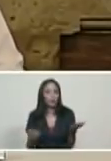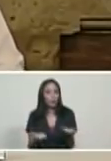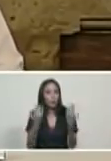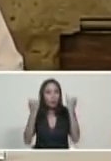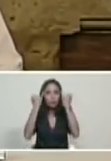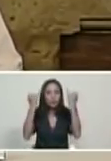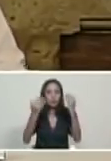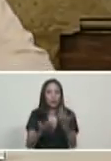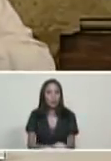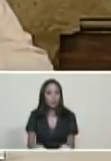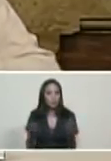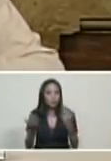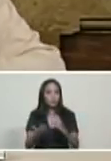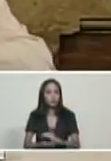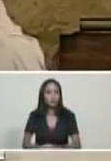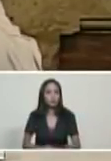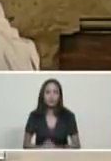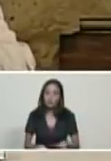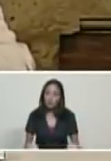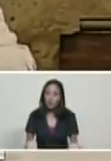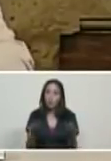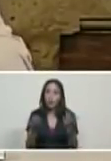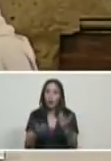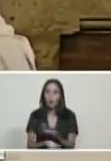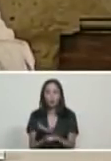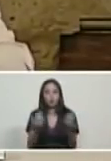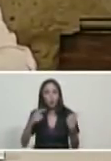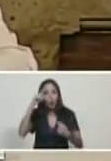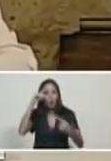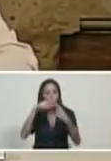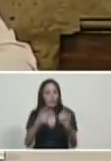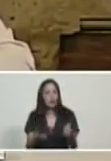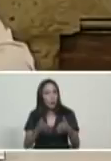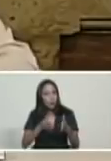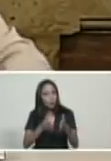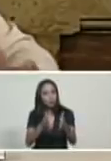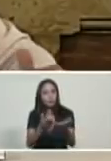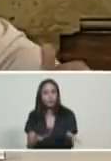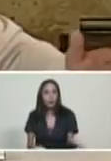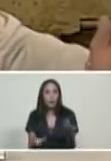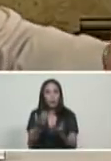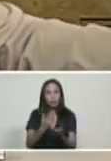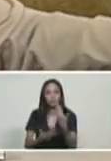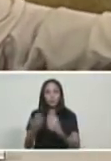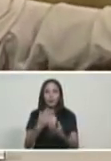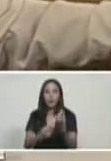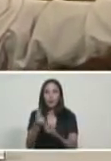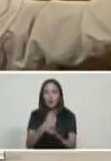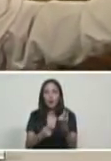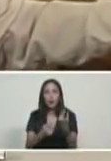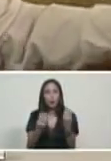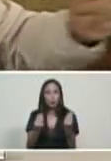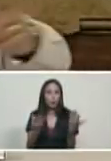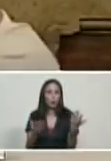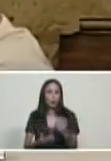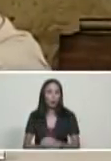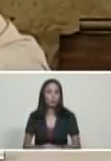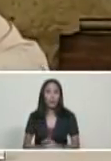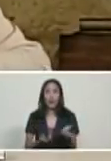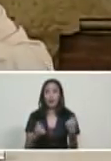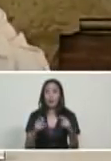a defenderla. Tenemos que construir nuevas rutas comerciales y una nueva arquitectura